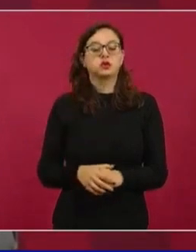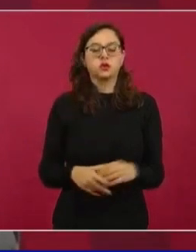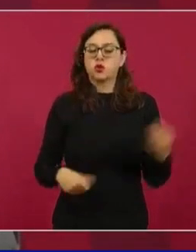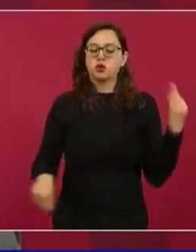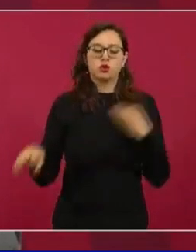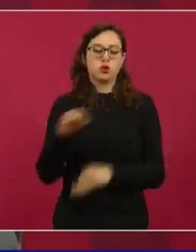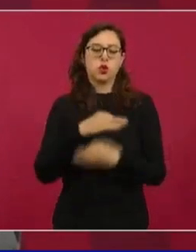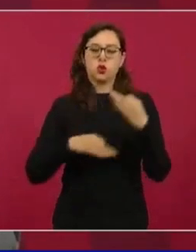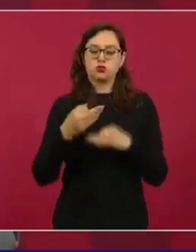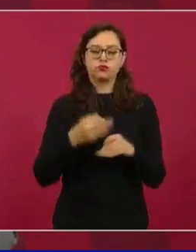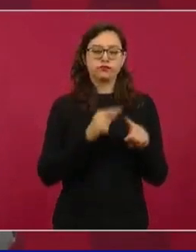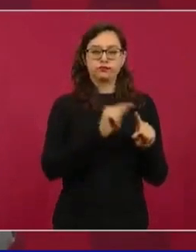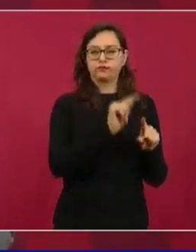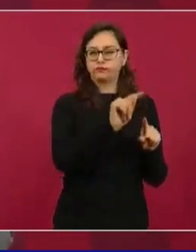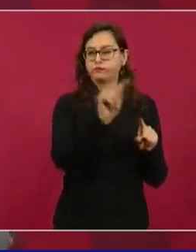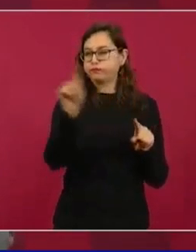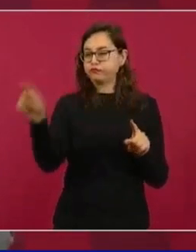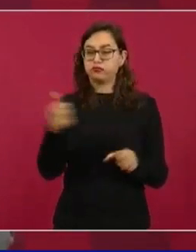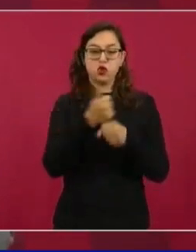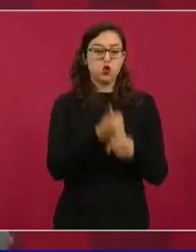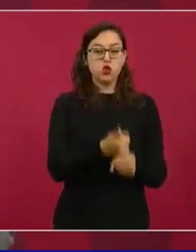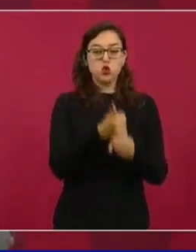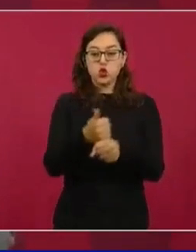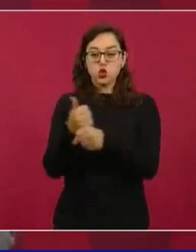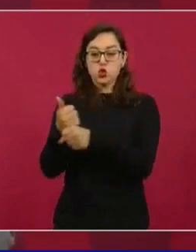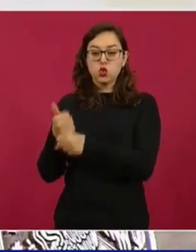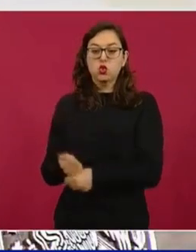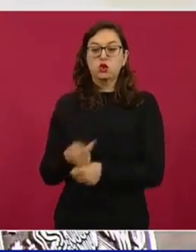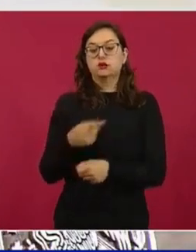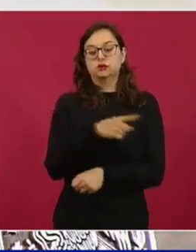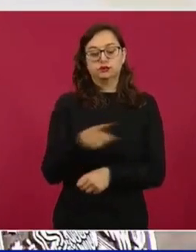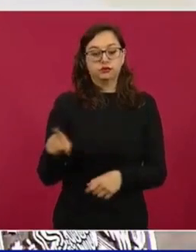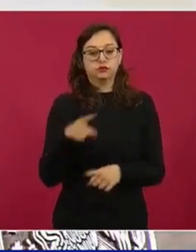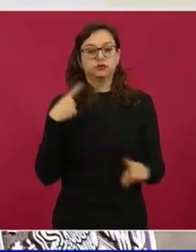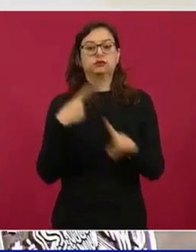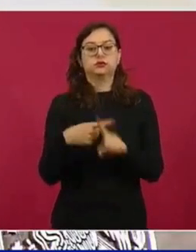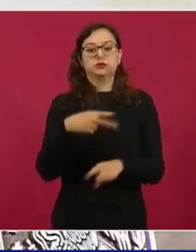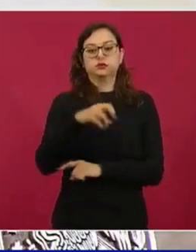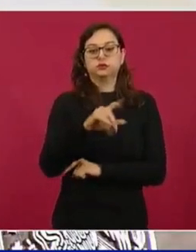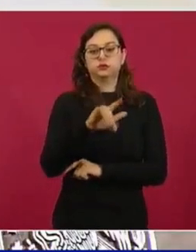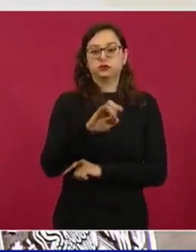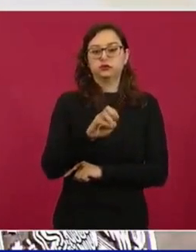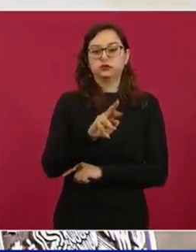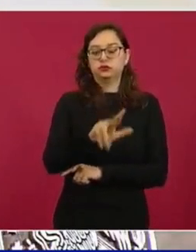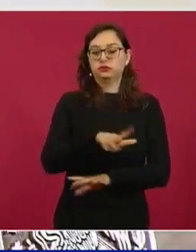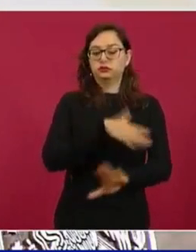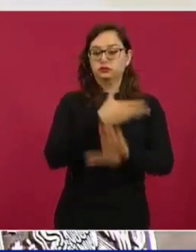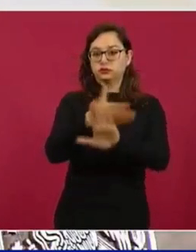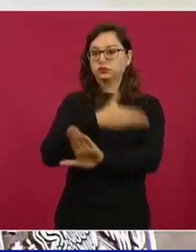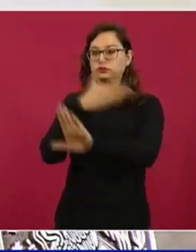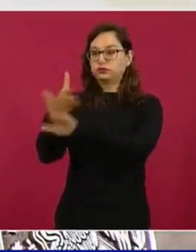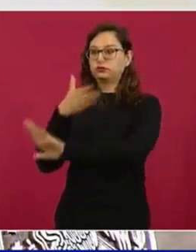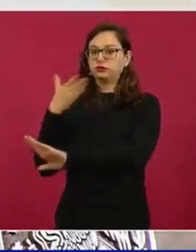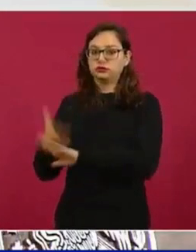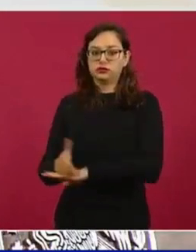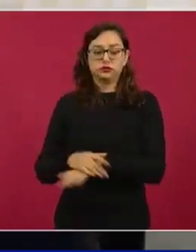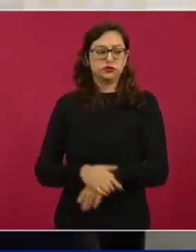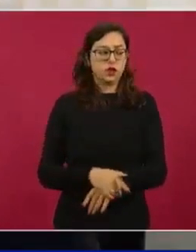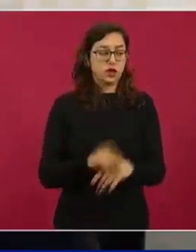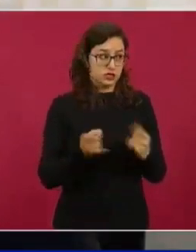todas las víctimas de la política neoliberal. ¿Conocía de este caso, presidente? Miles,